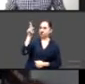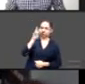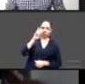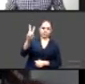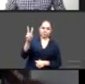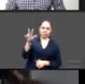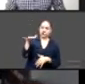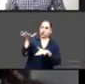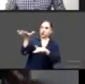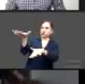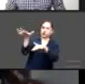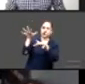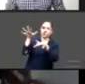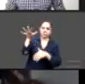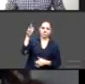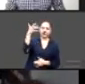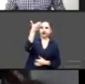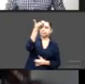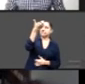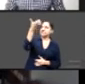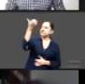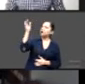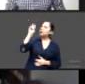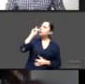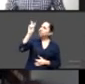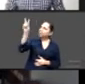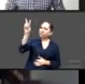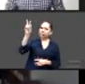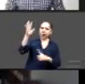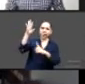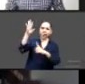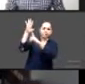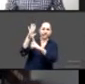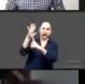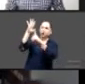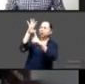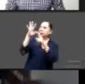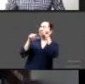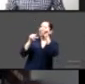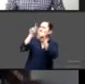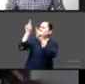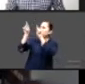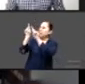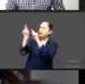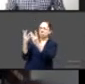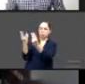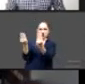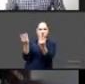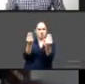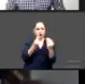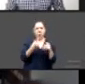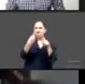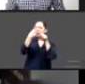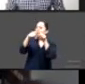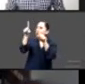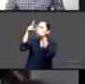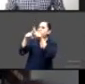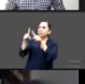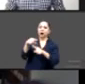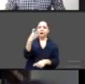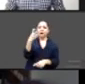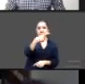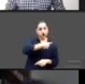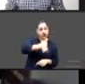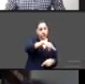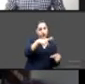y ves volar estas culebrinas con tantos colores, con tantas formas, con tantos diseños. Pues es un tanto